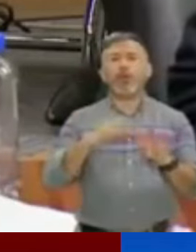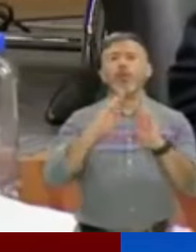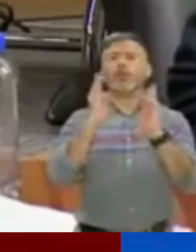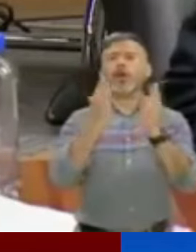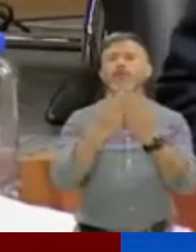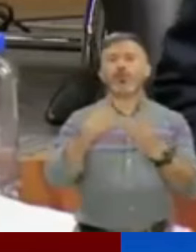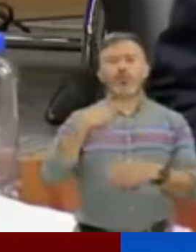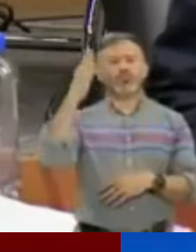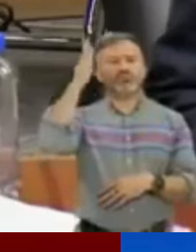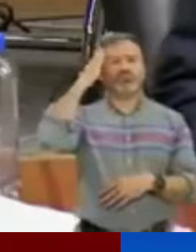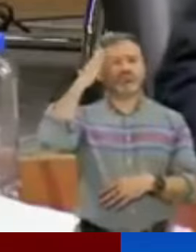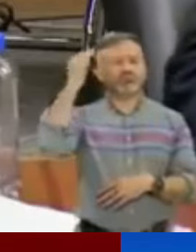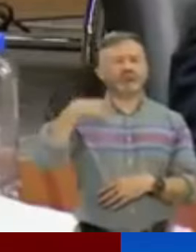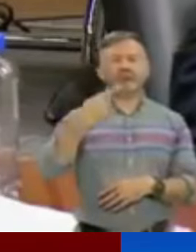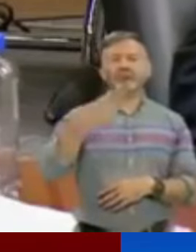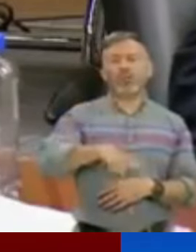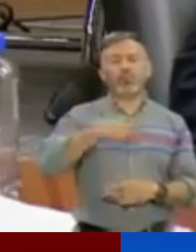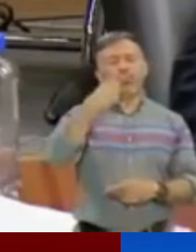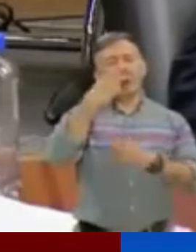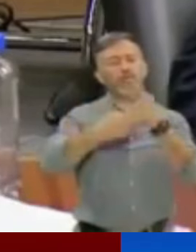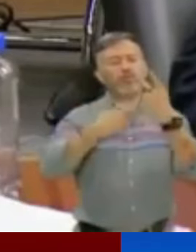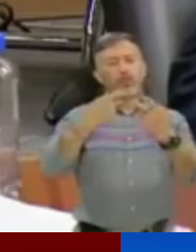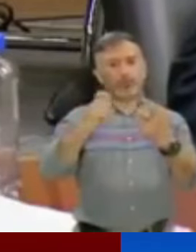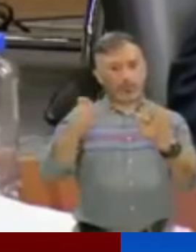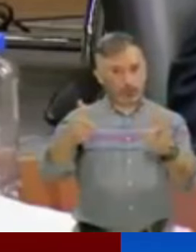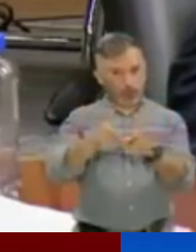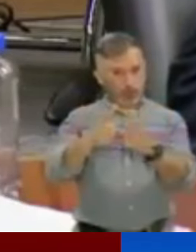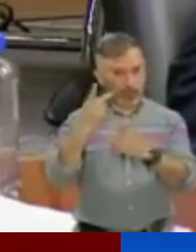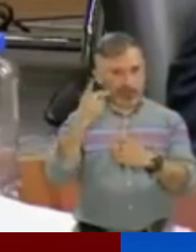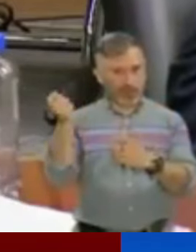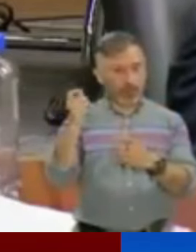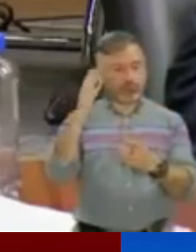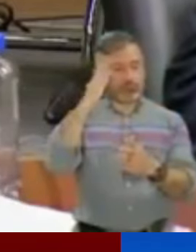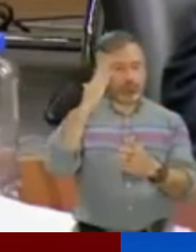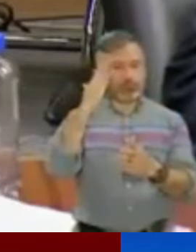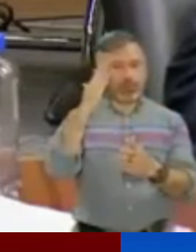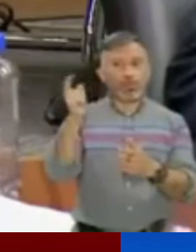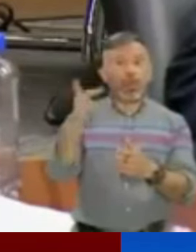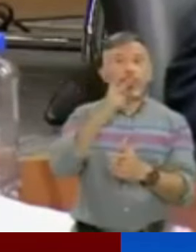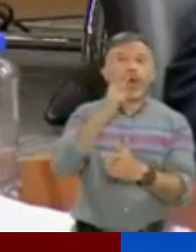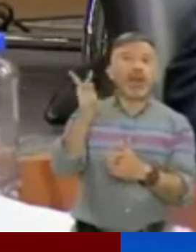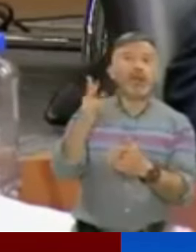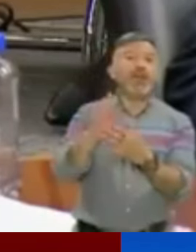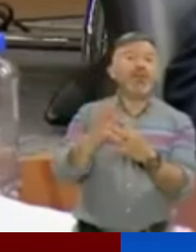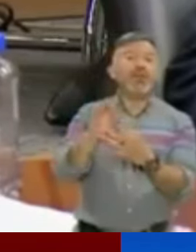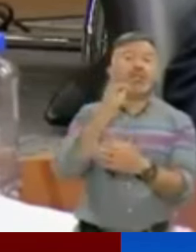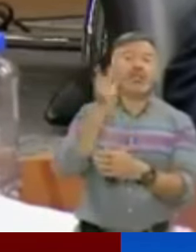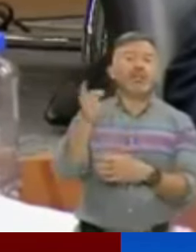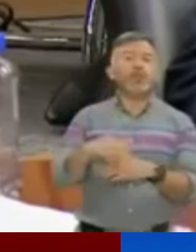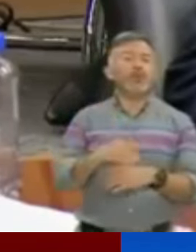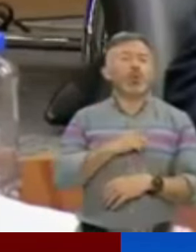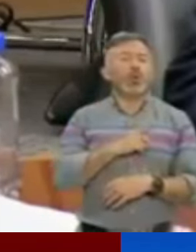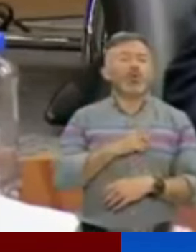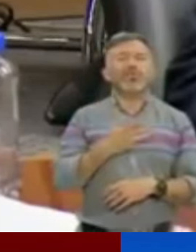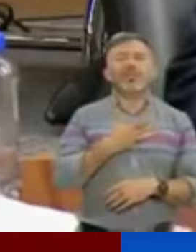como dirigente de un partido. Palabras más, palabras menos, decía, Solá ya tiene la mitad.